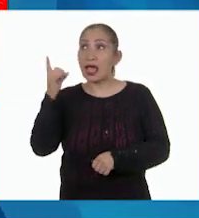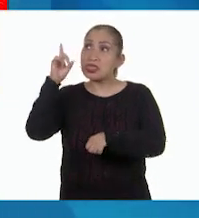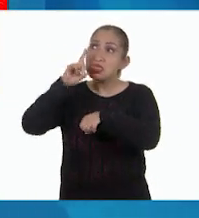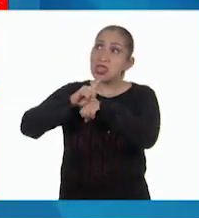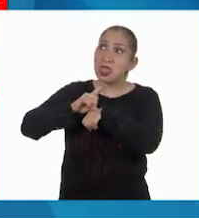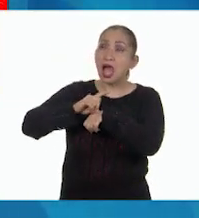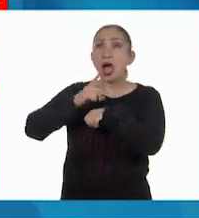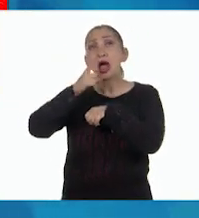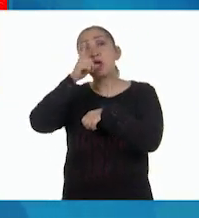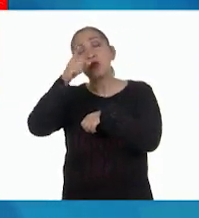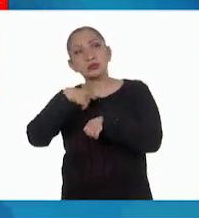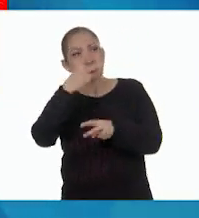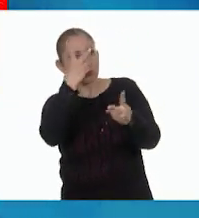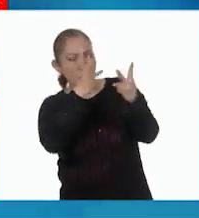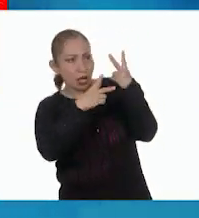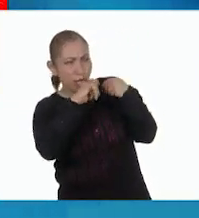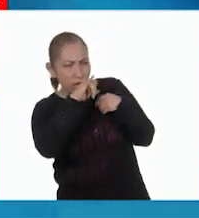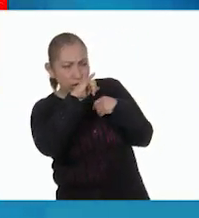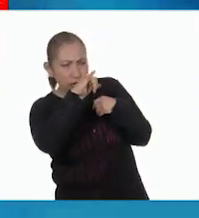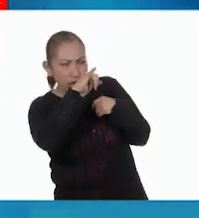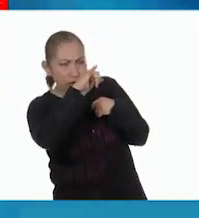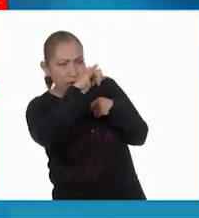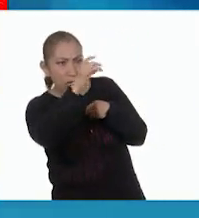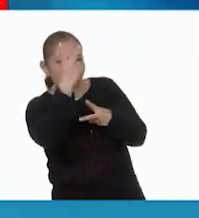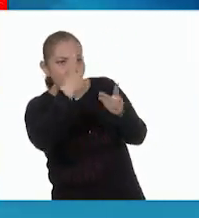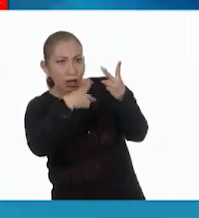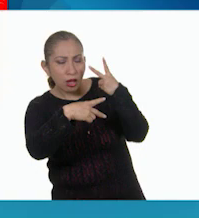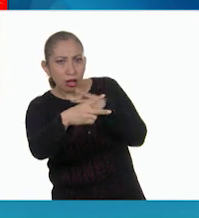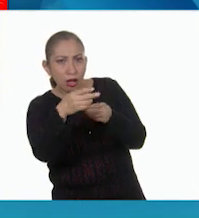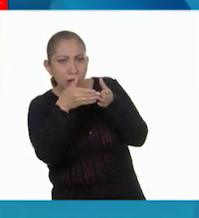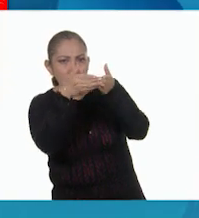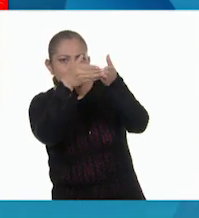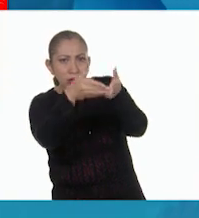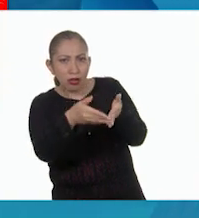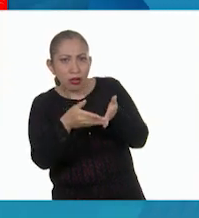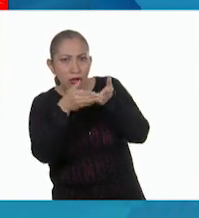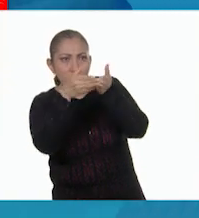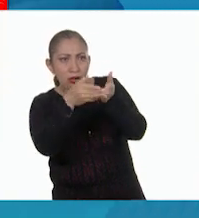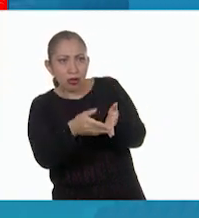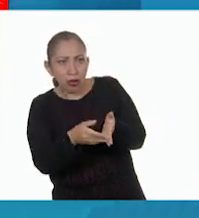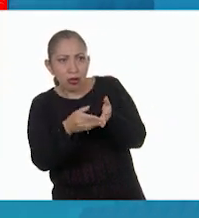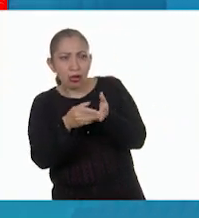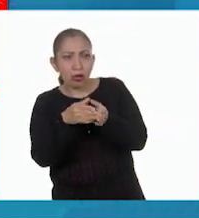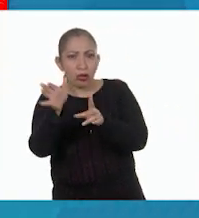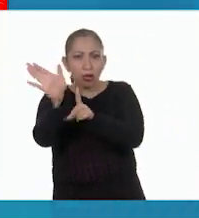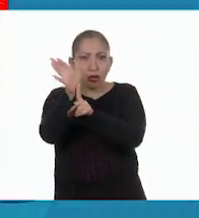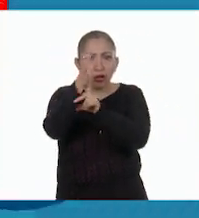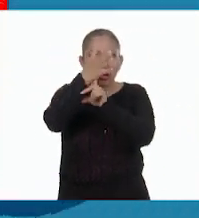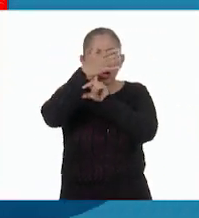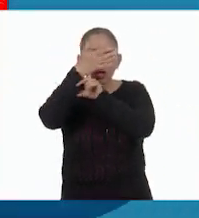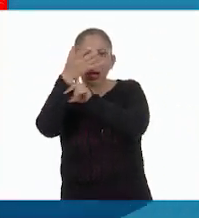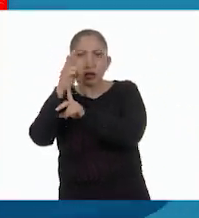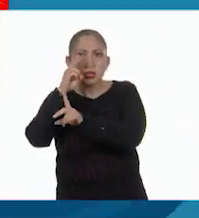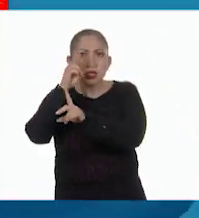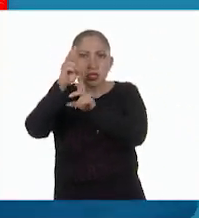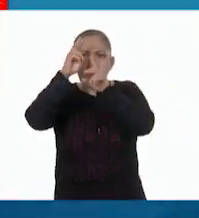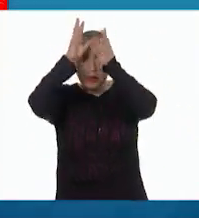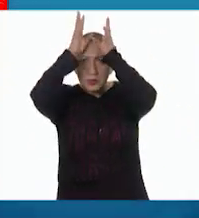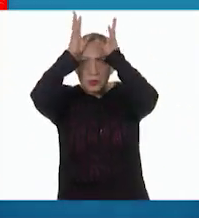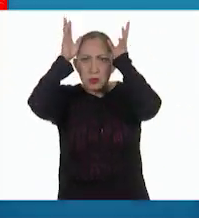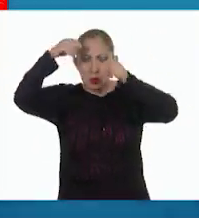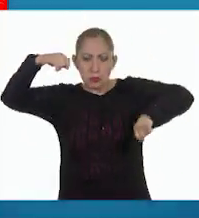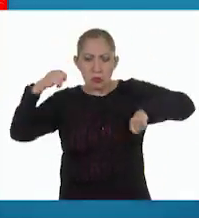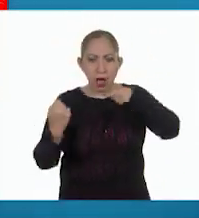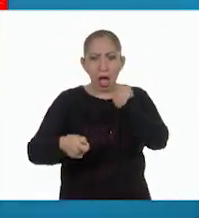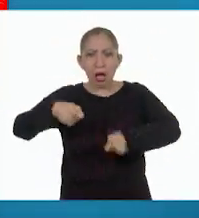claro, vimos venir por la costa muchos más escuadrones guerreros, con sus banderas tendidas y penachos y